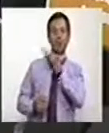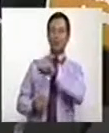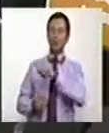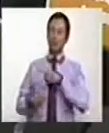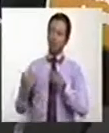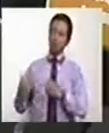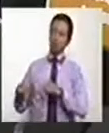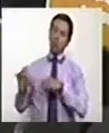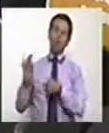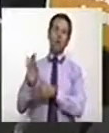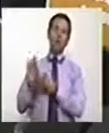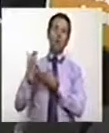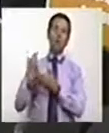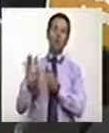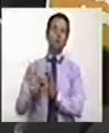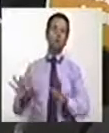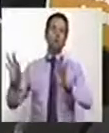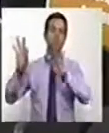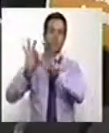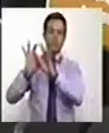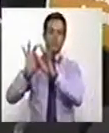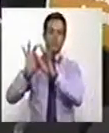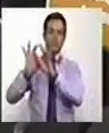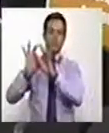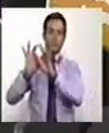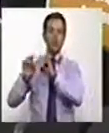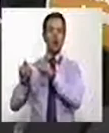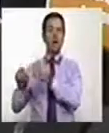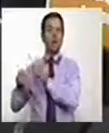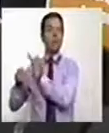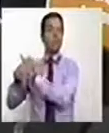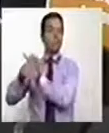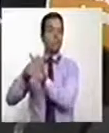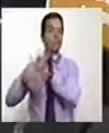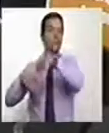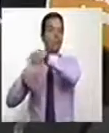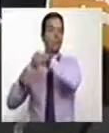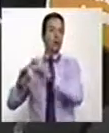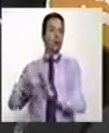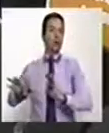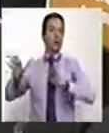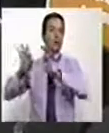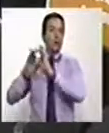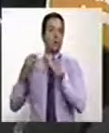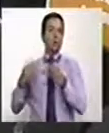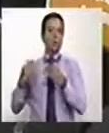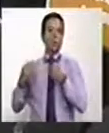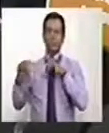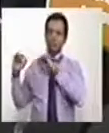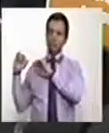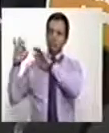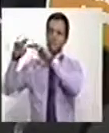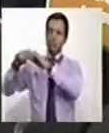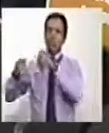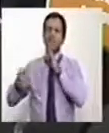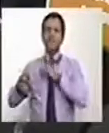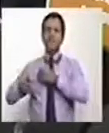Unas instituciones que han sido un gran punto de concertación de trabajadores y empresarios.